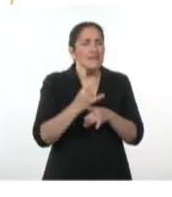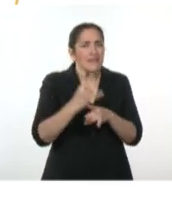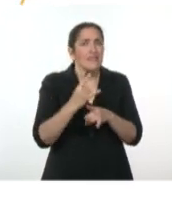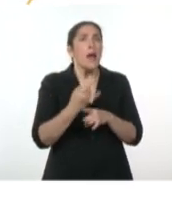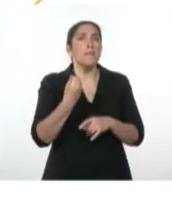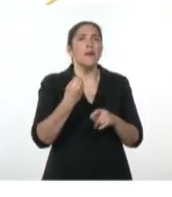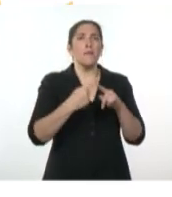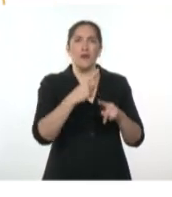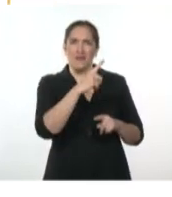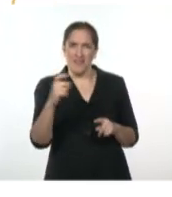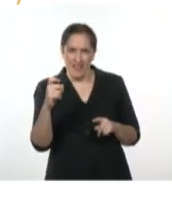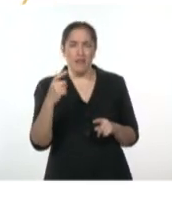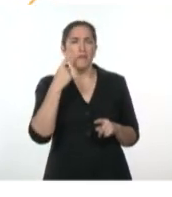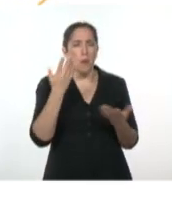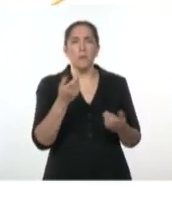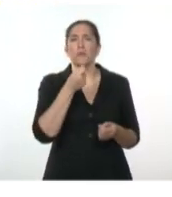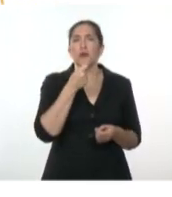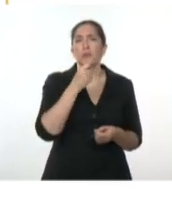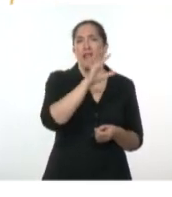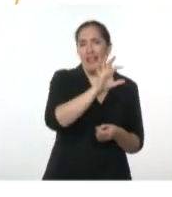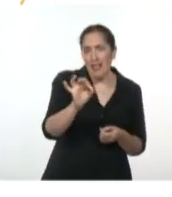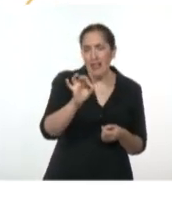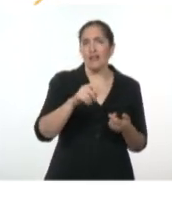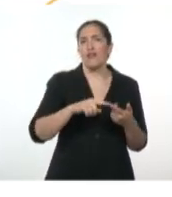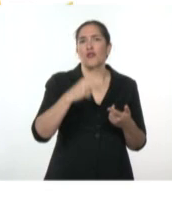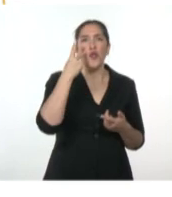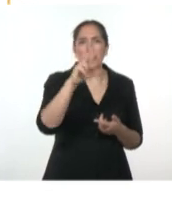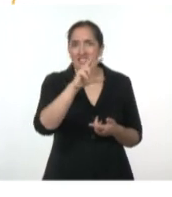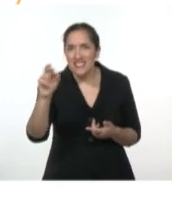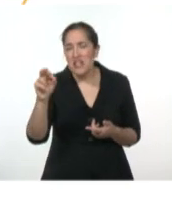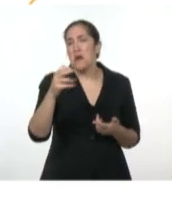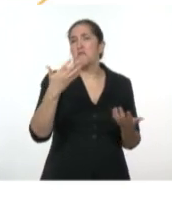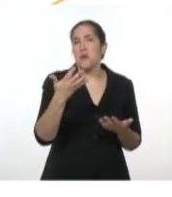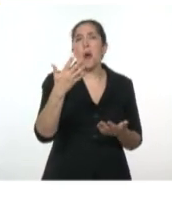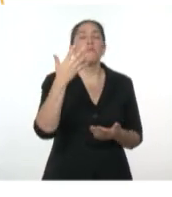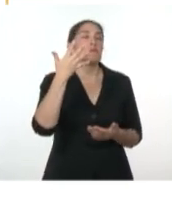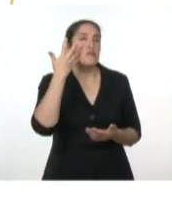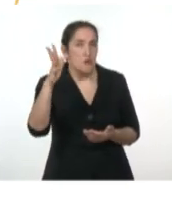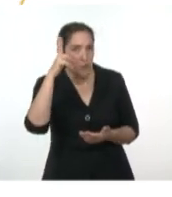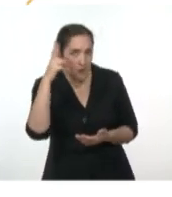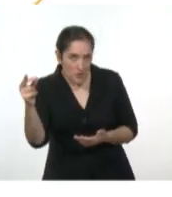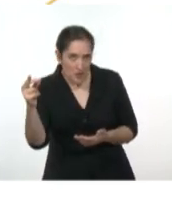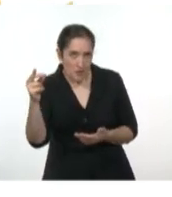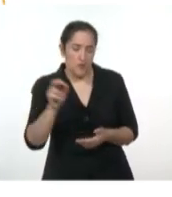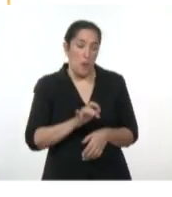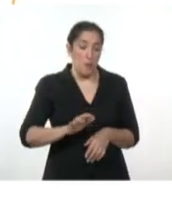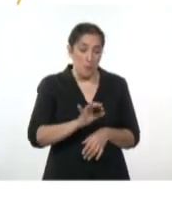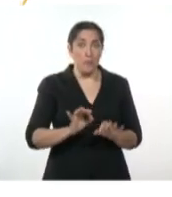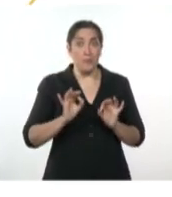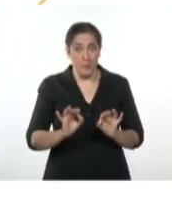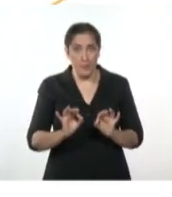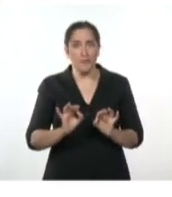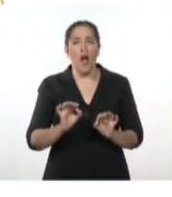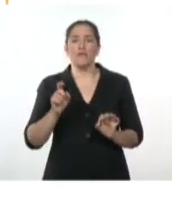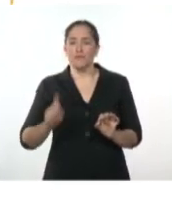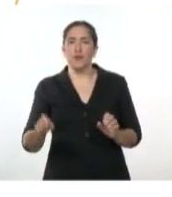de 100. Por ejemplo, 500, 2300 o 5800. Luego, confirma